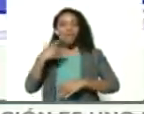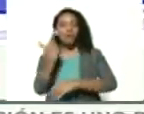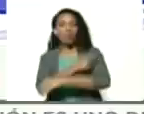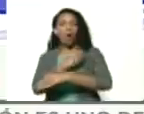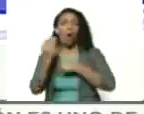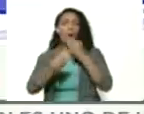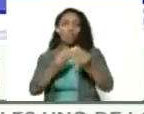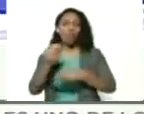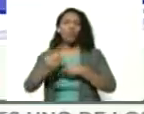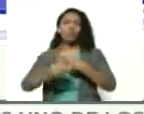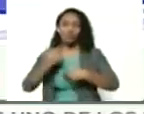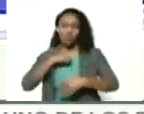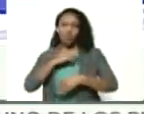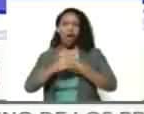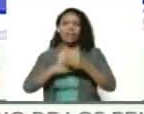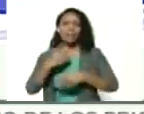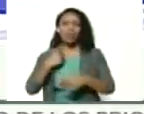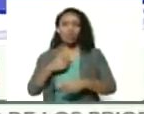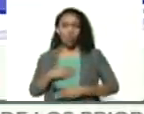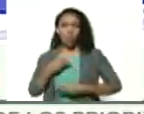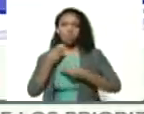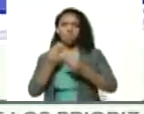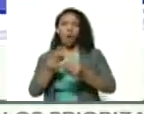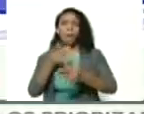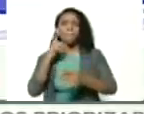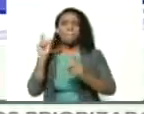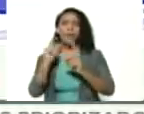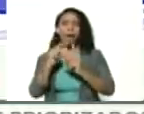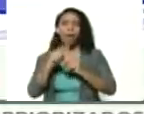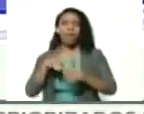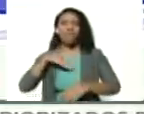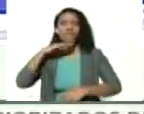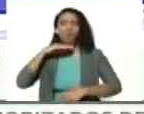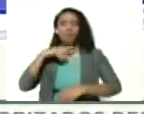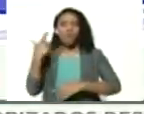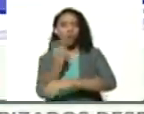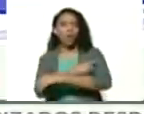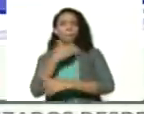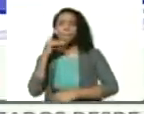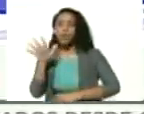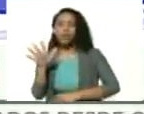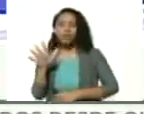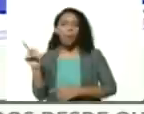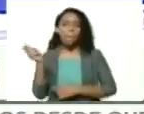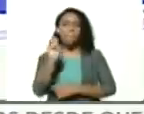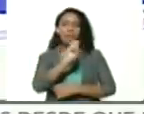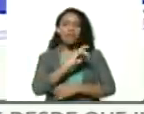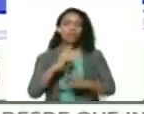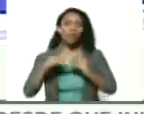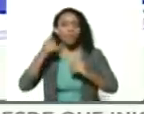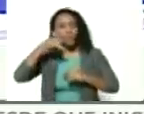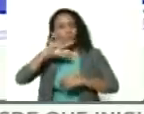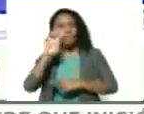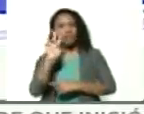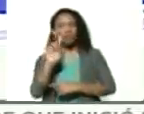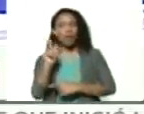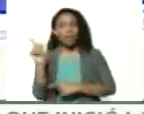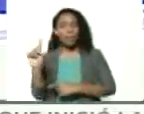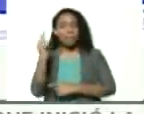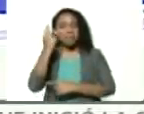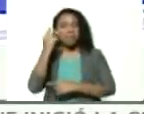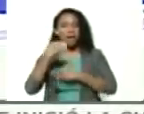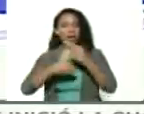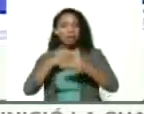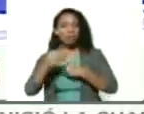como lo vamos a hacer, les doy mi palabra, a suficientes vacunas en los próximos meses para todo el pueblo de Venezuela en esta primera